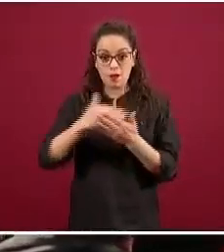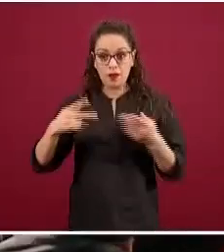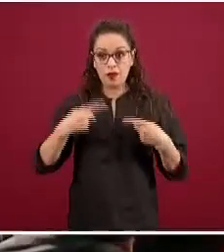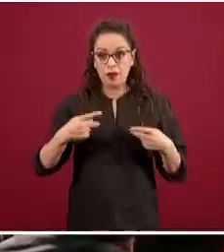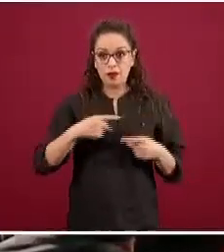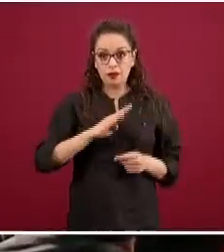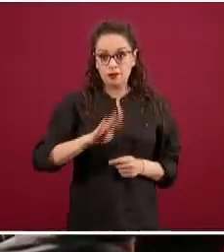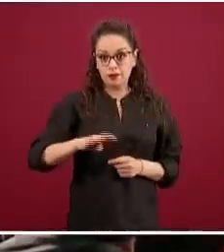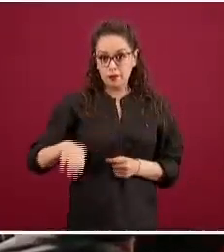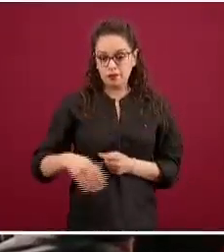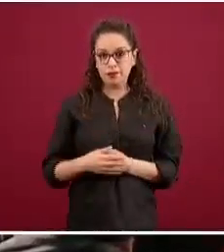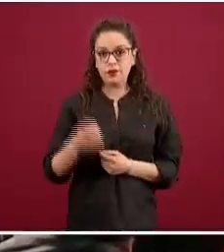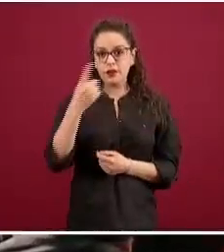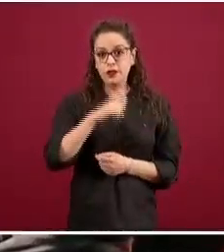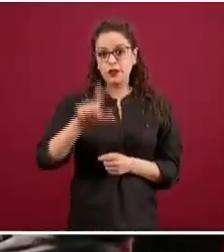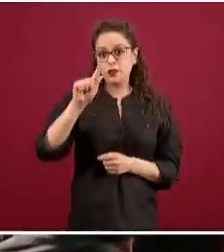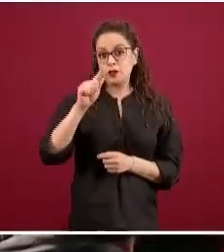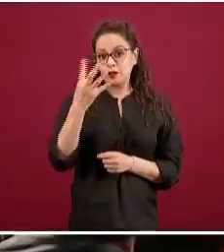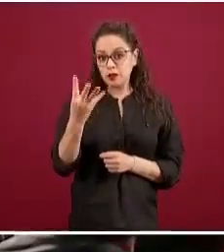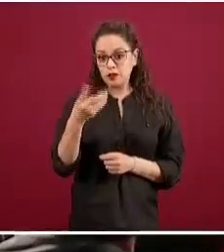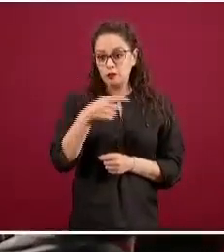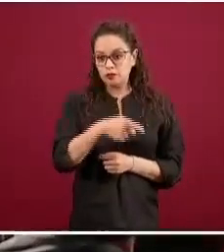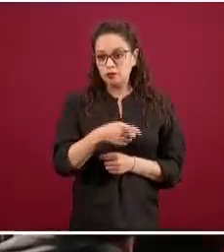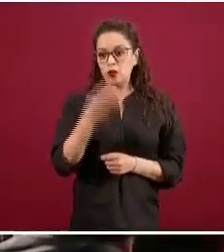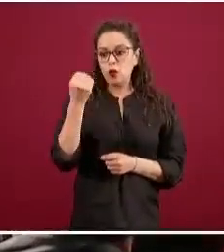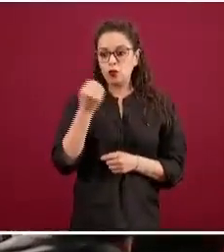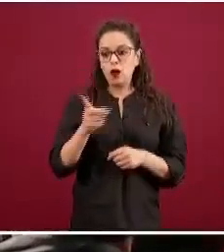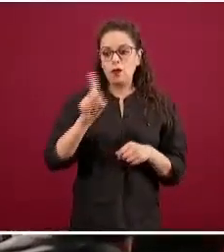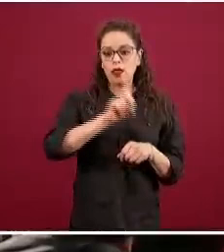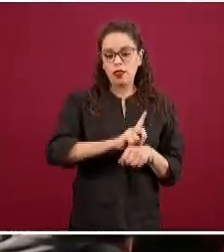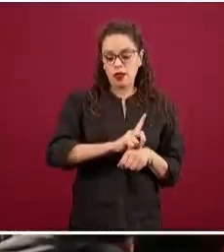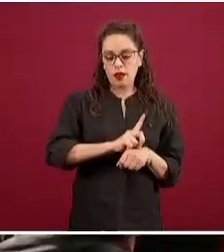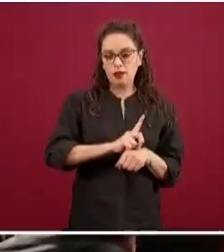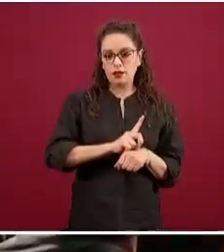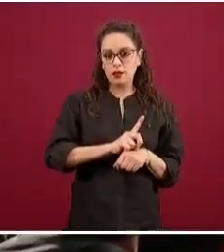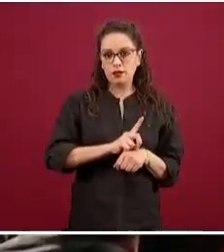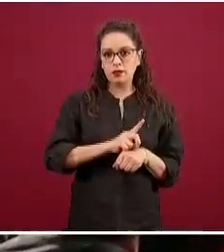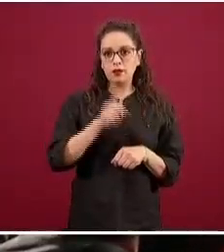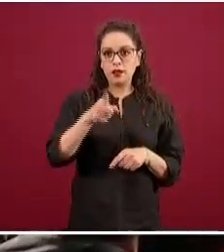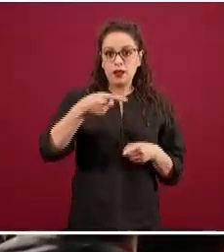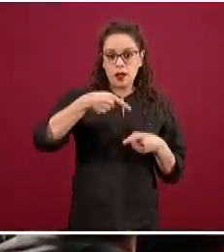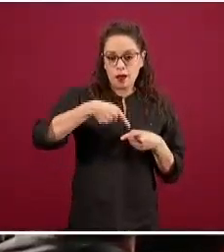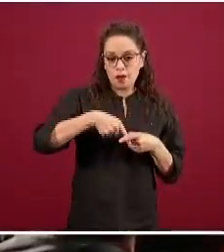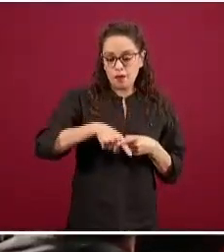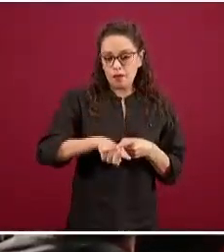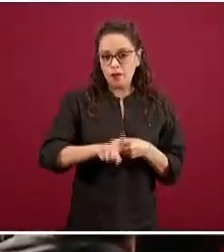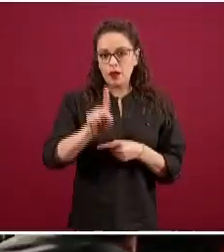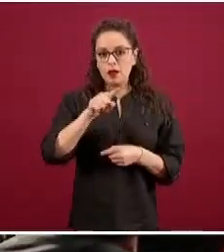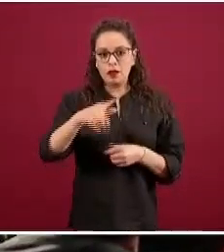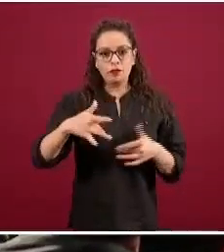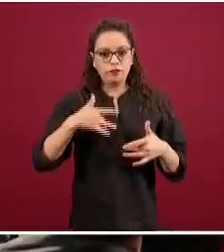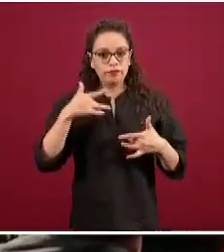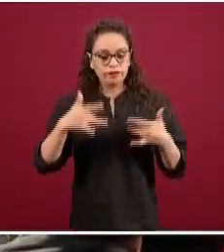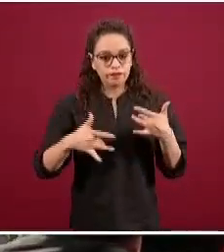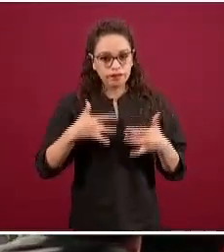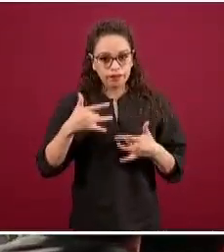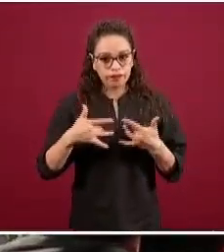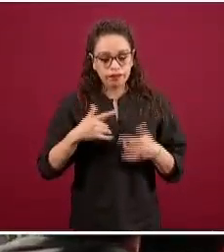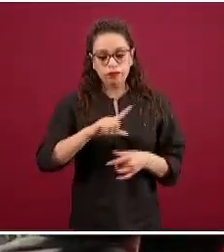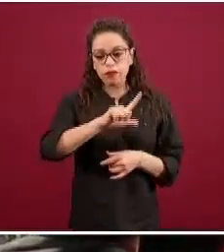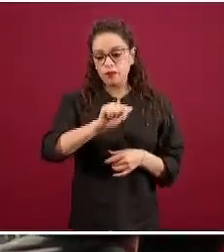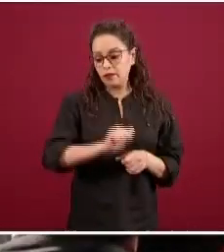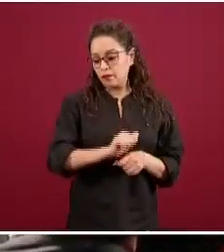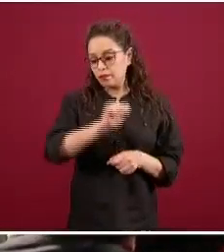estas 174, tardaron 9 días entre que tuvieron el inicio de los síntomas y lamentablemente